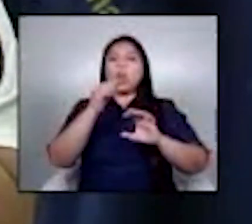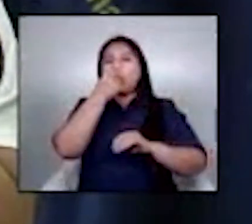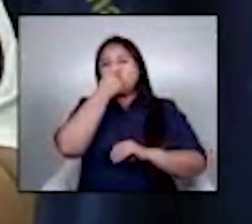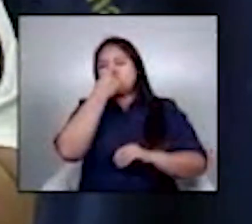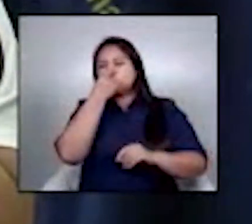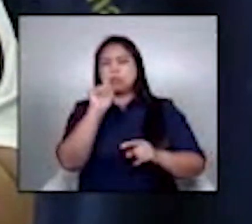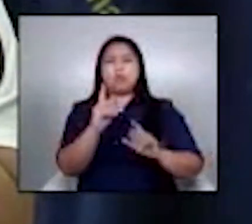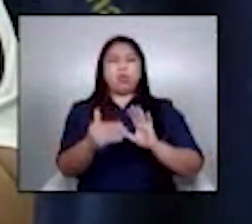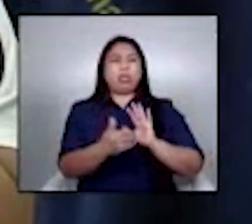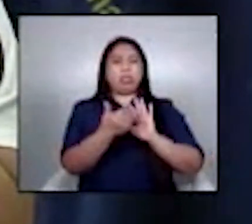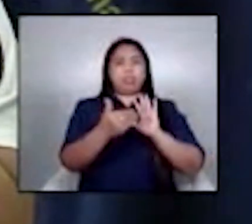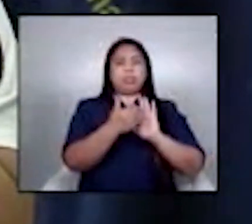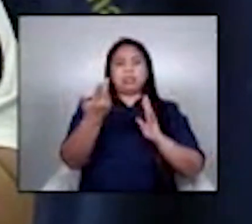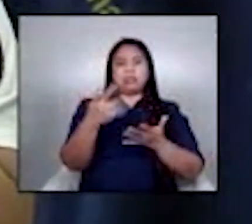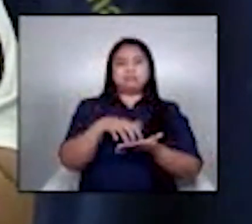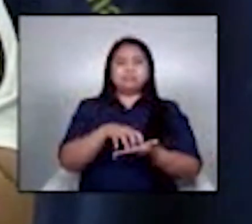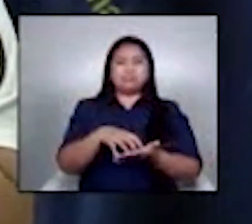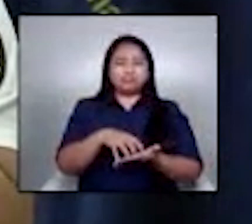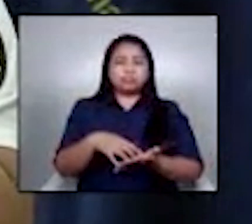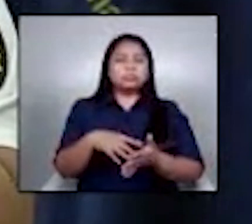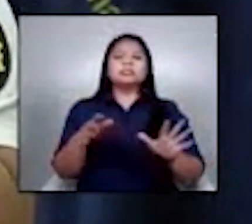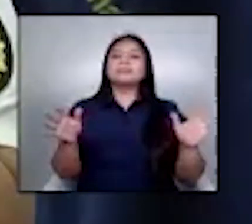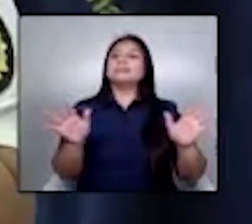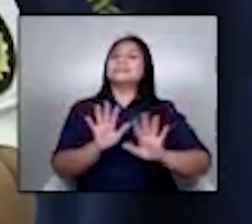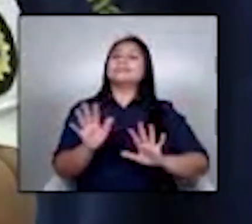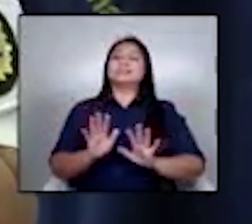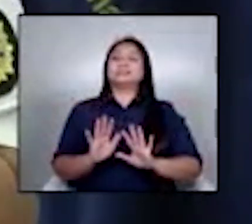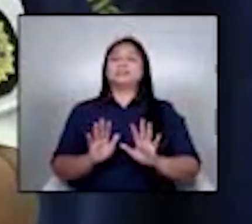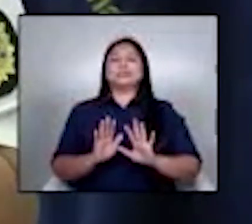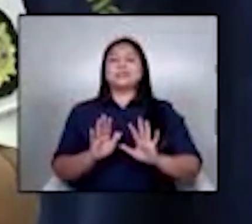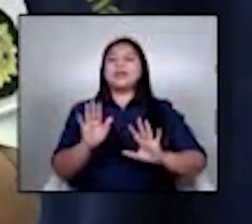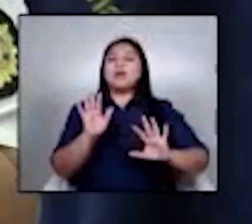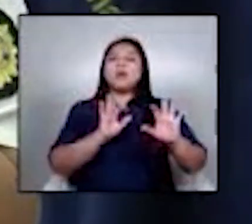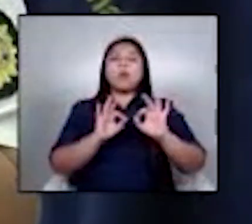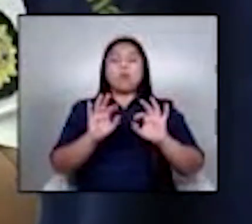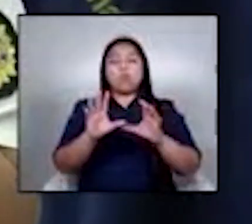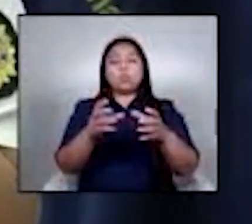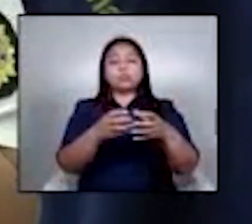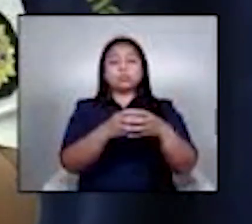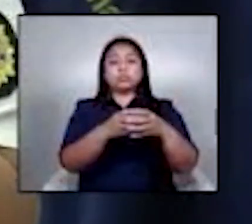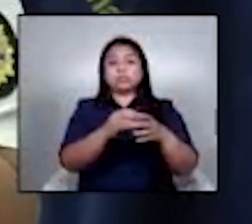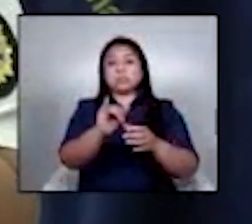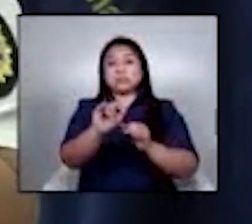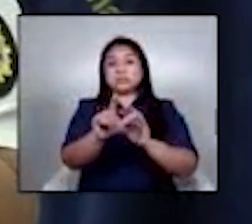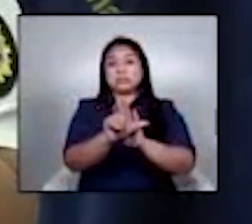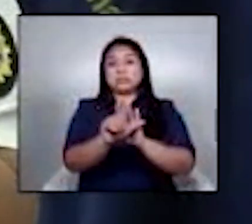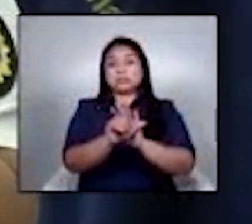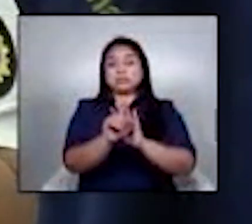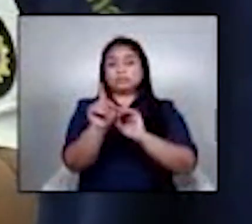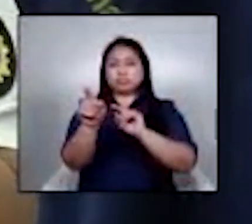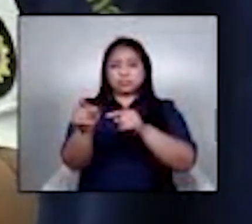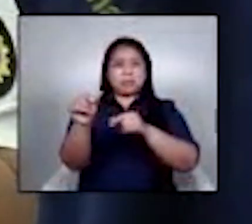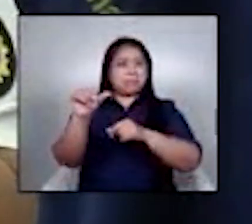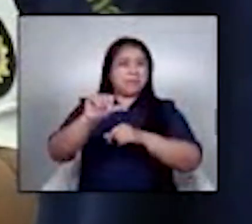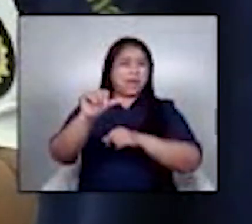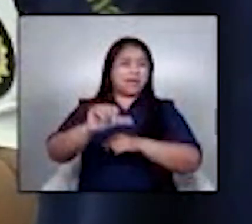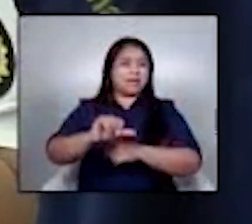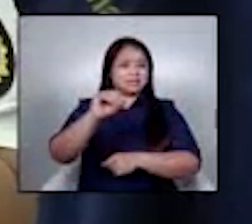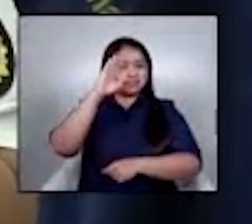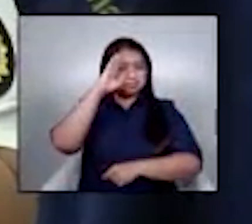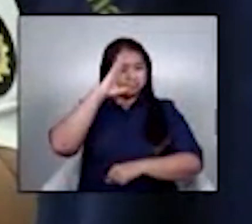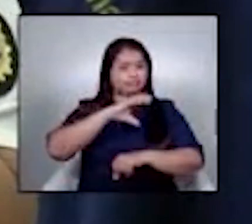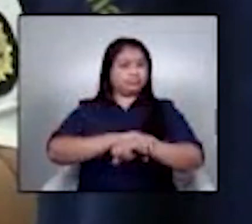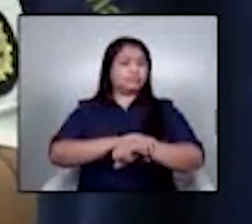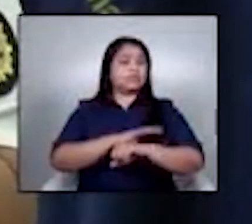la integridad física de las personas, y mucho menos la comisión de los ilícitos cometidos por malos agentes de Policía Nacional